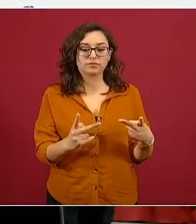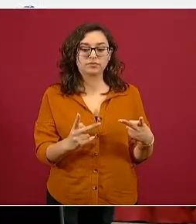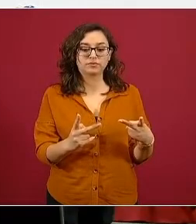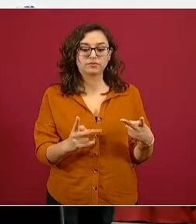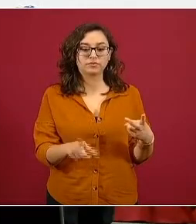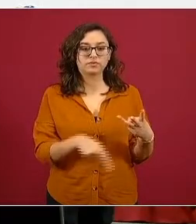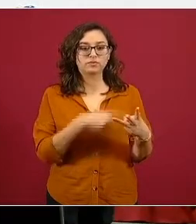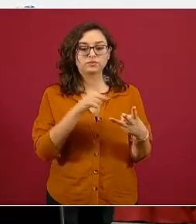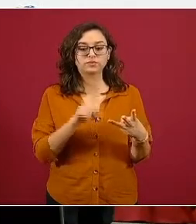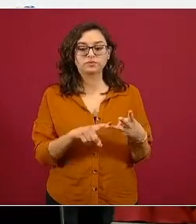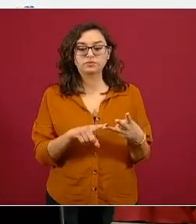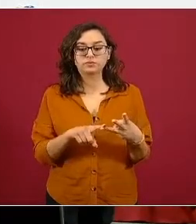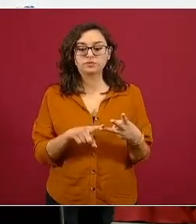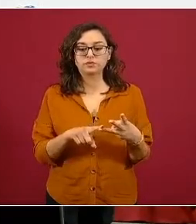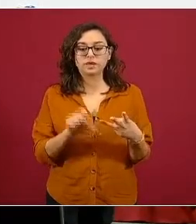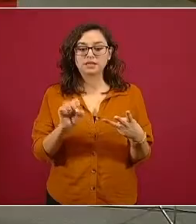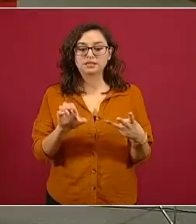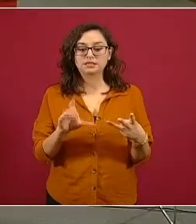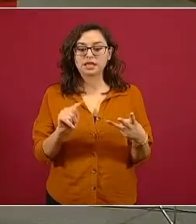la Secretaría de Turismo,